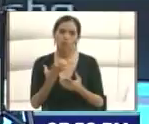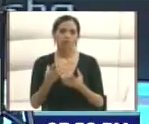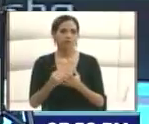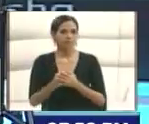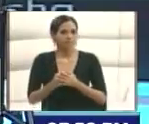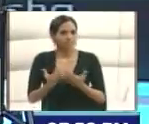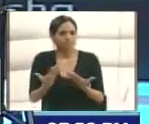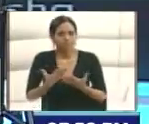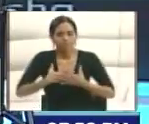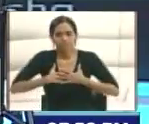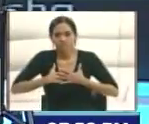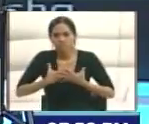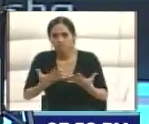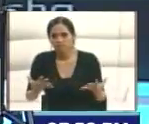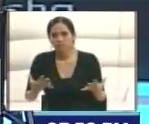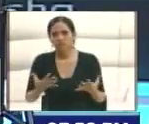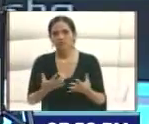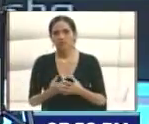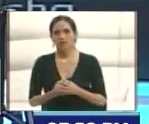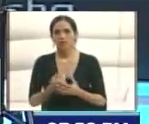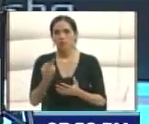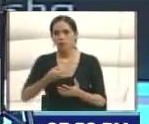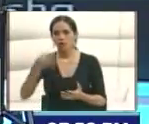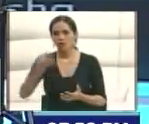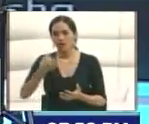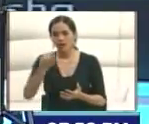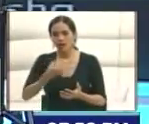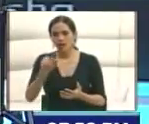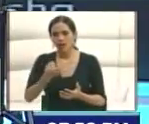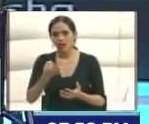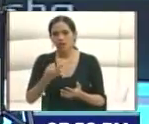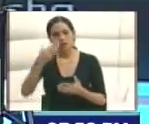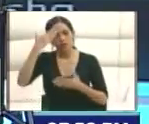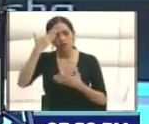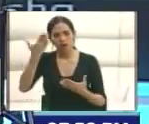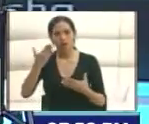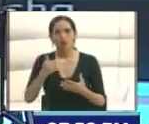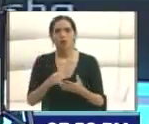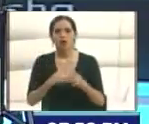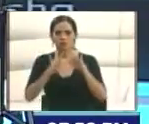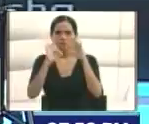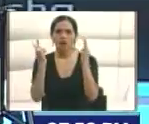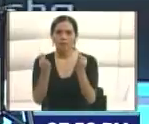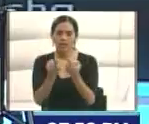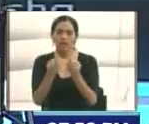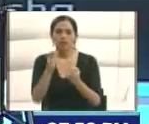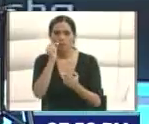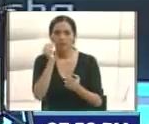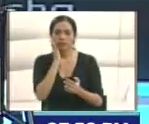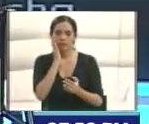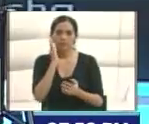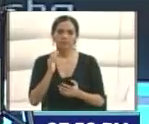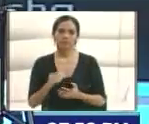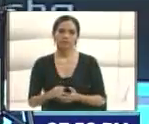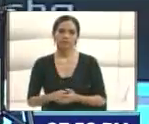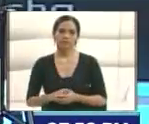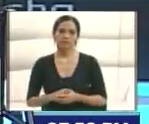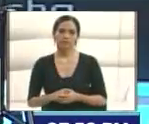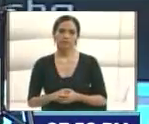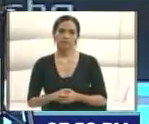tierno muy verdadero y muy profundo saludo a su a su familia a su papá a su mamá